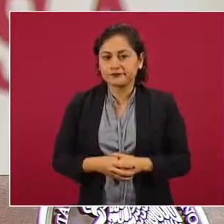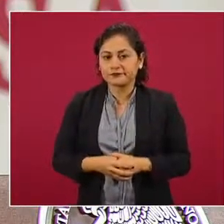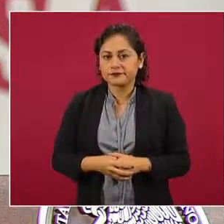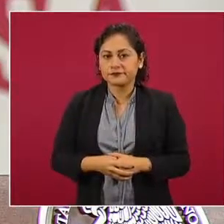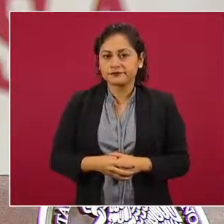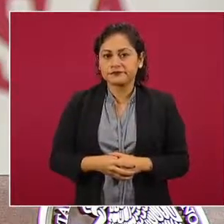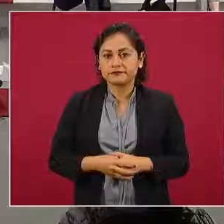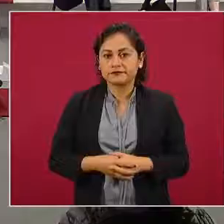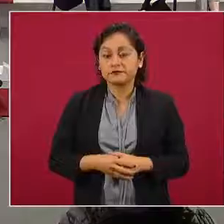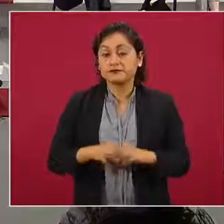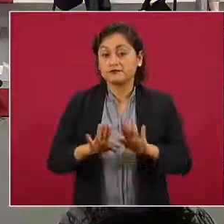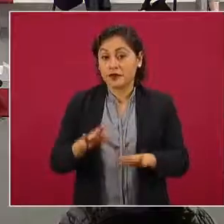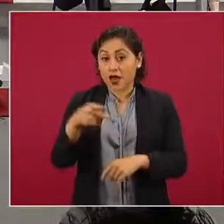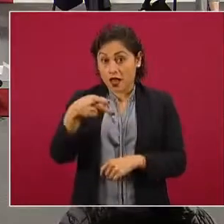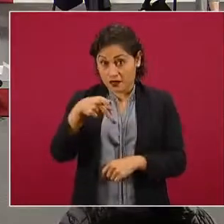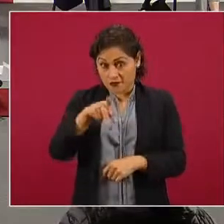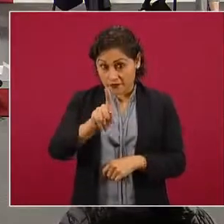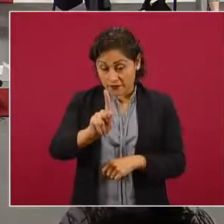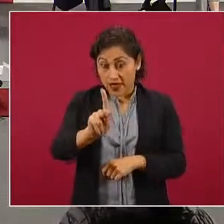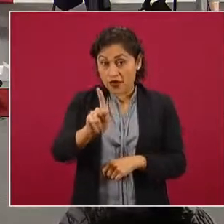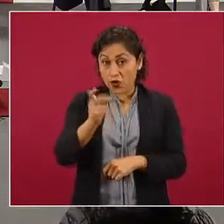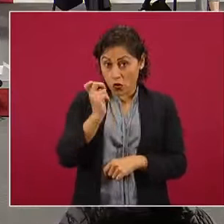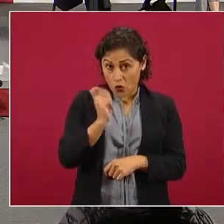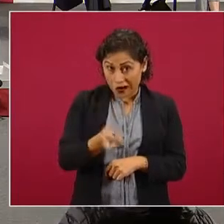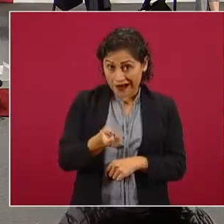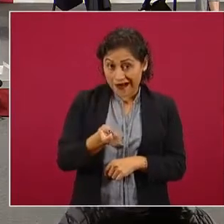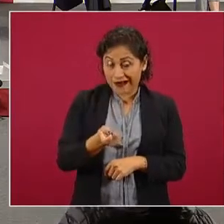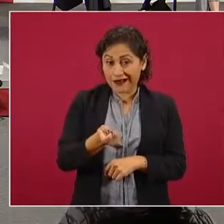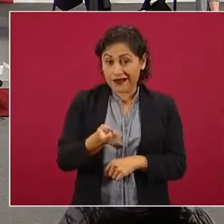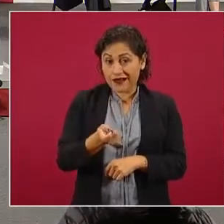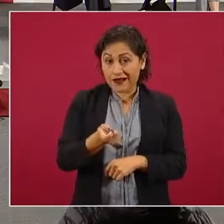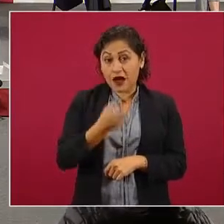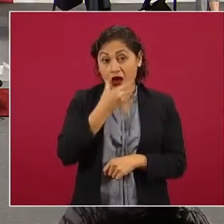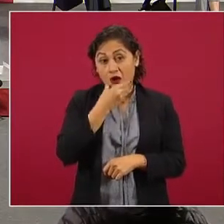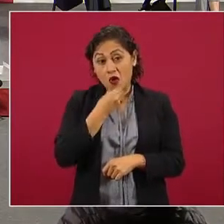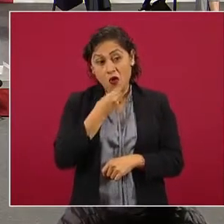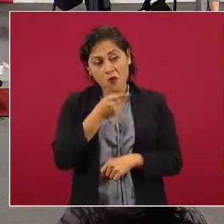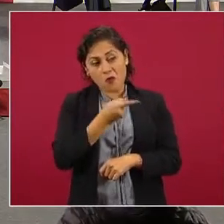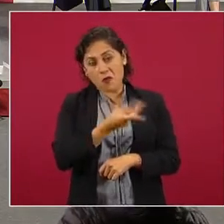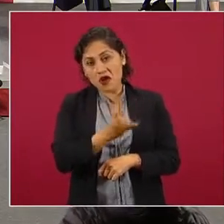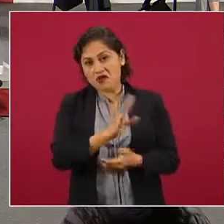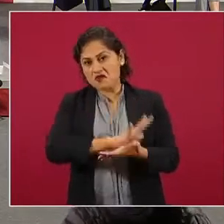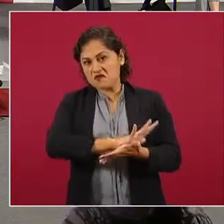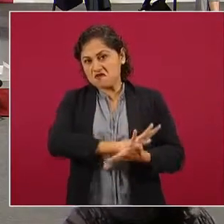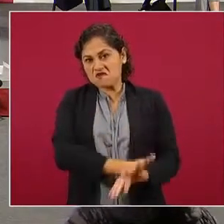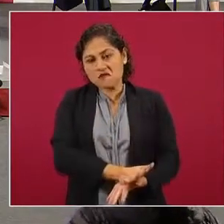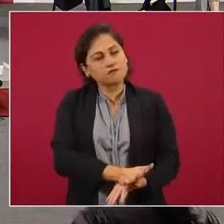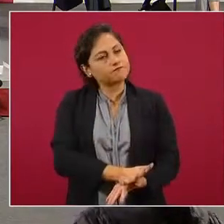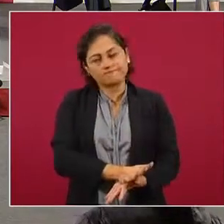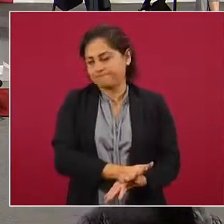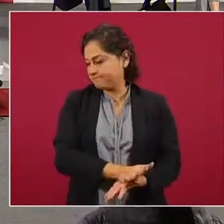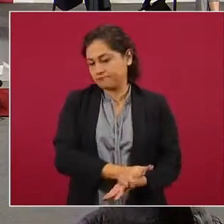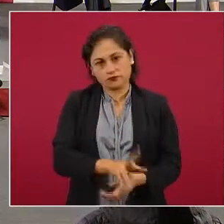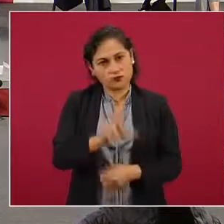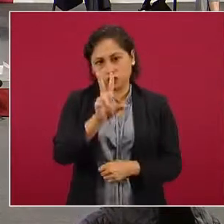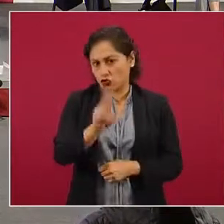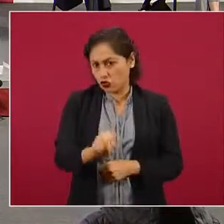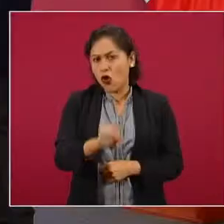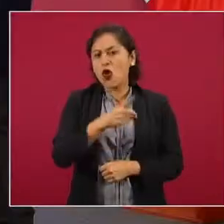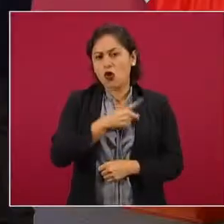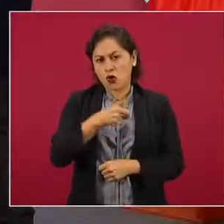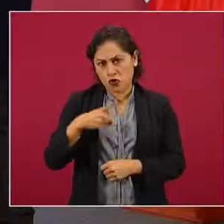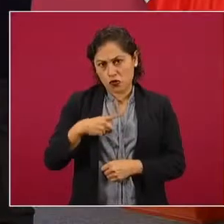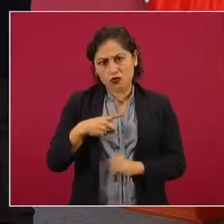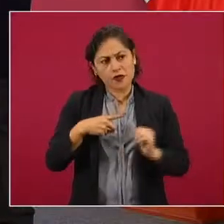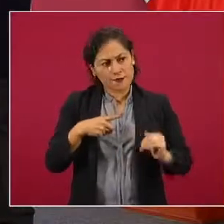lo cual no significa discriminar a los hombres, claro, sino procurar una plena